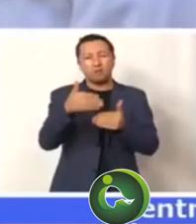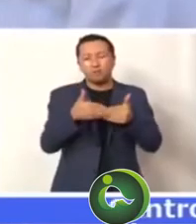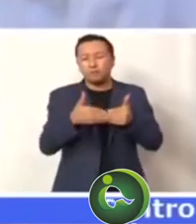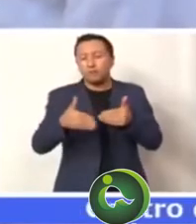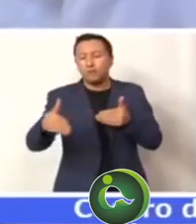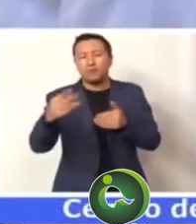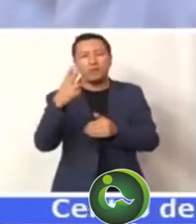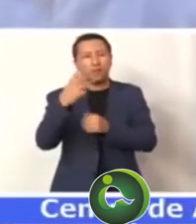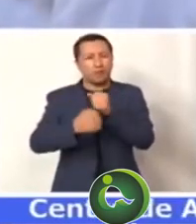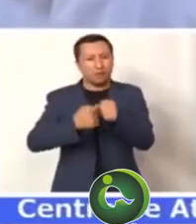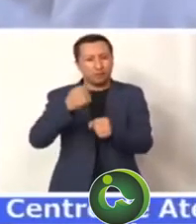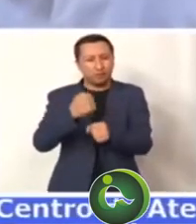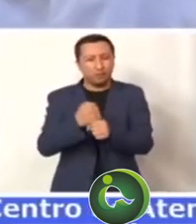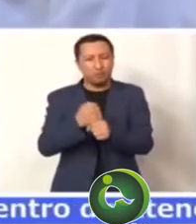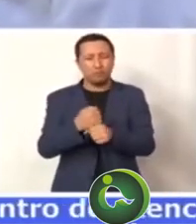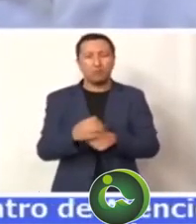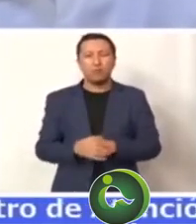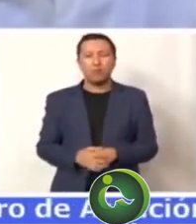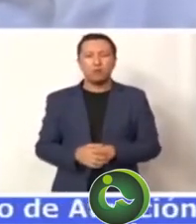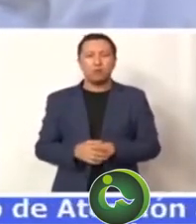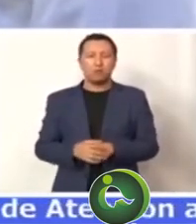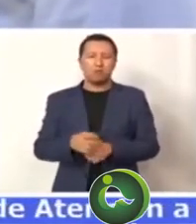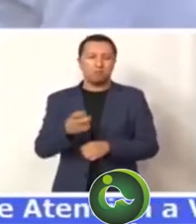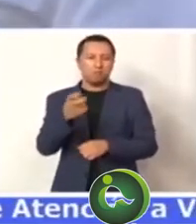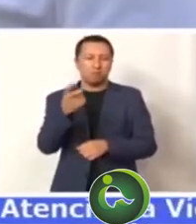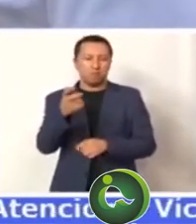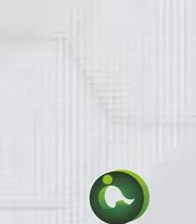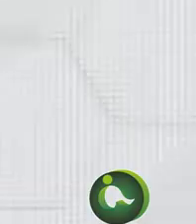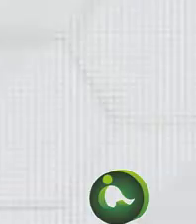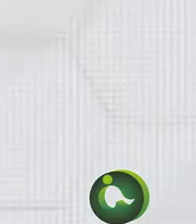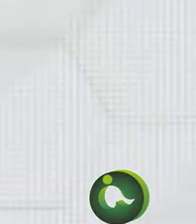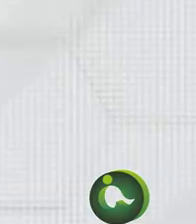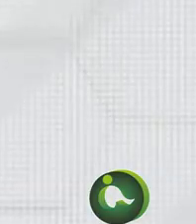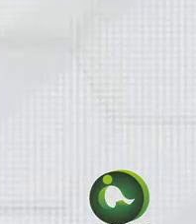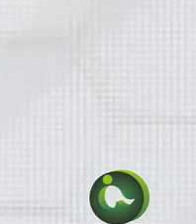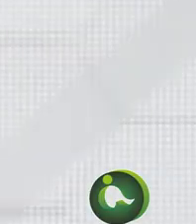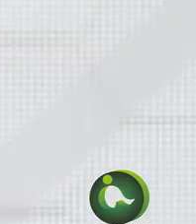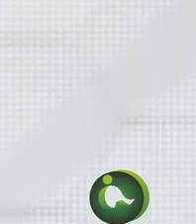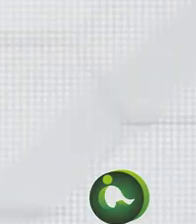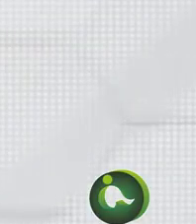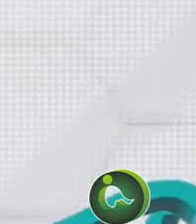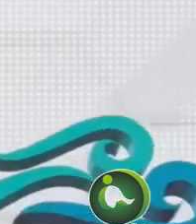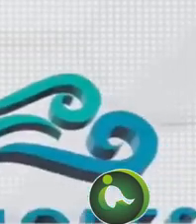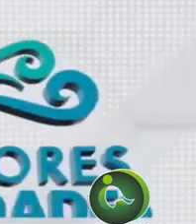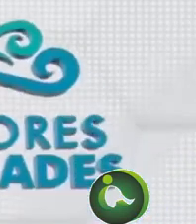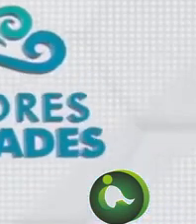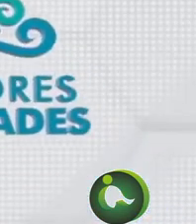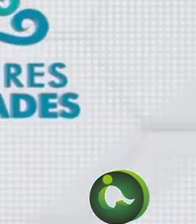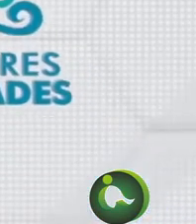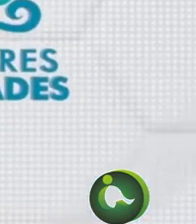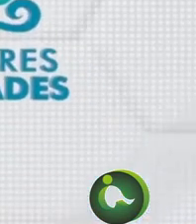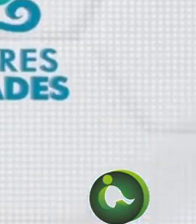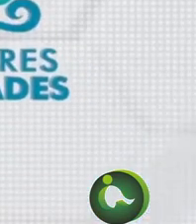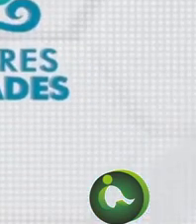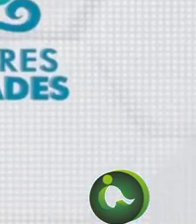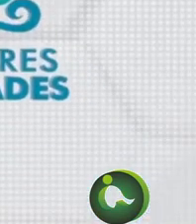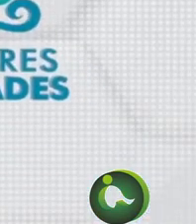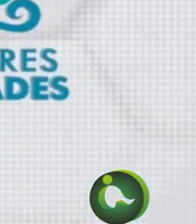estamos en ese camino de poder llevarlo a cabo juntos saldremos adelante